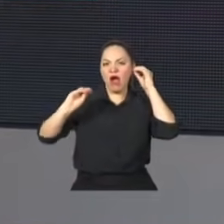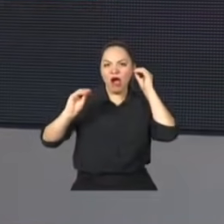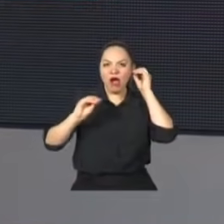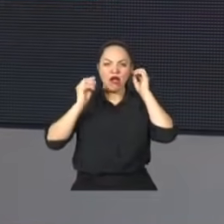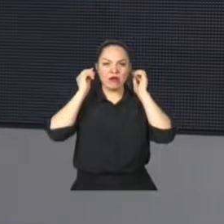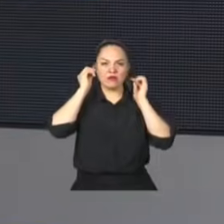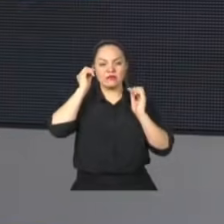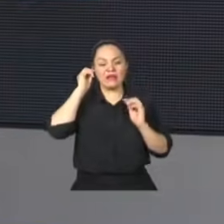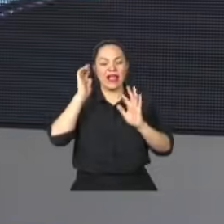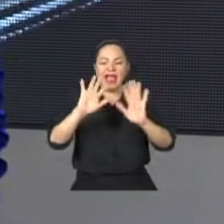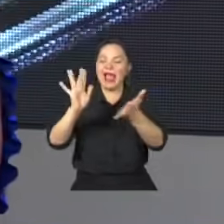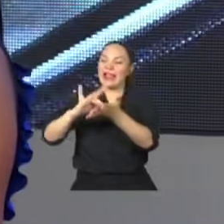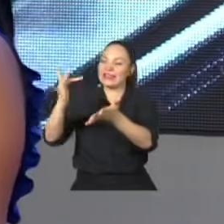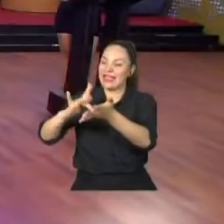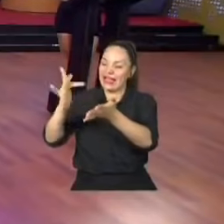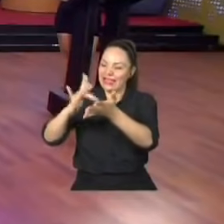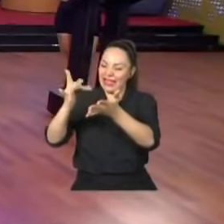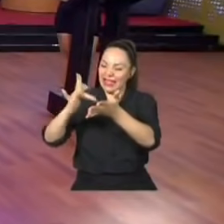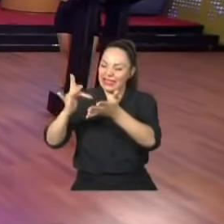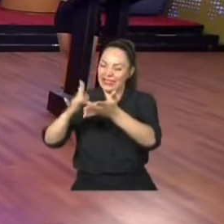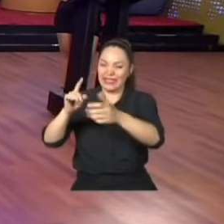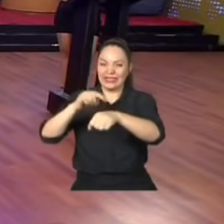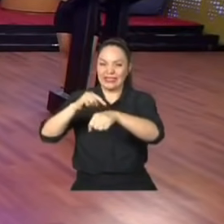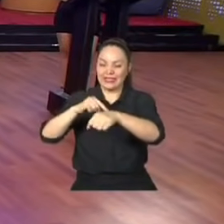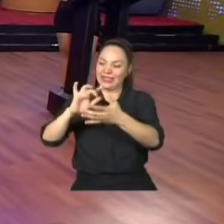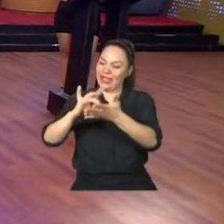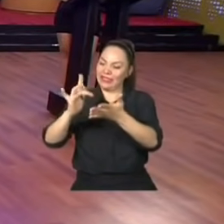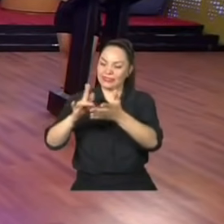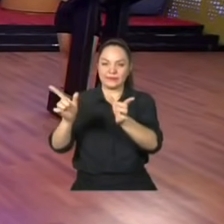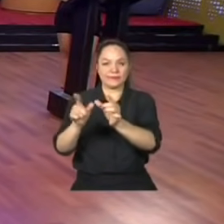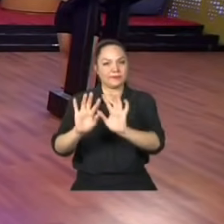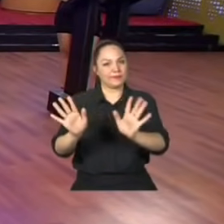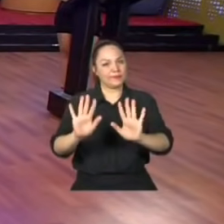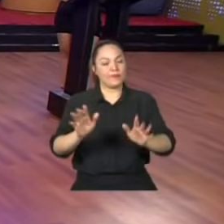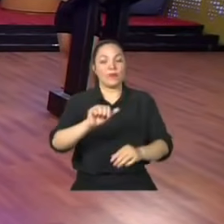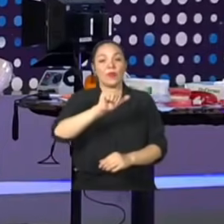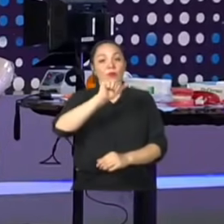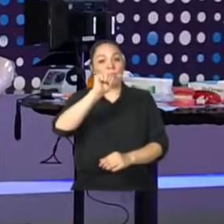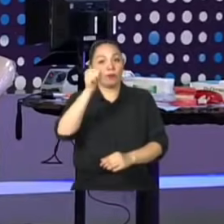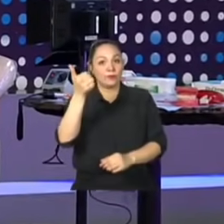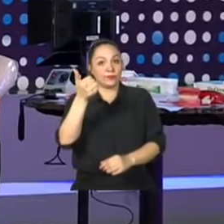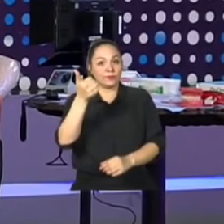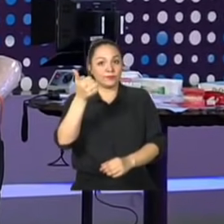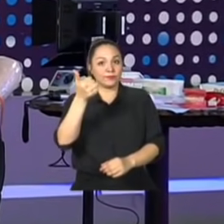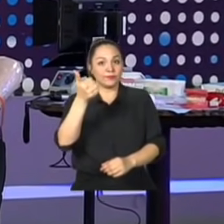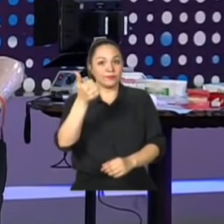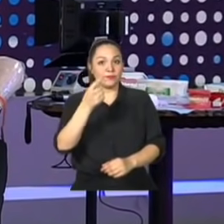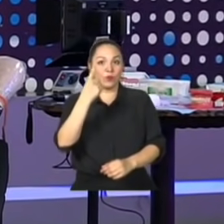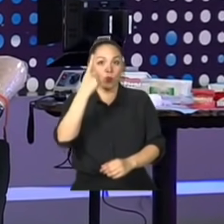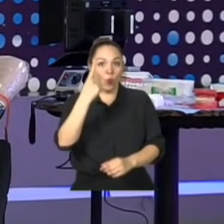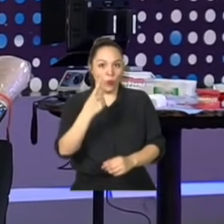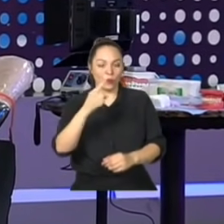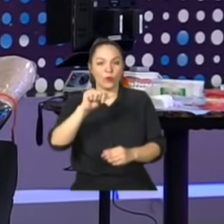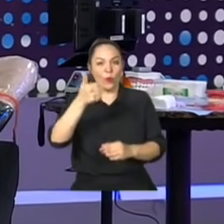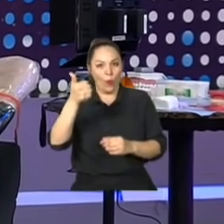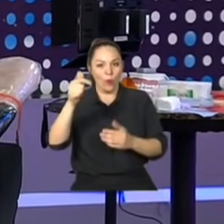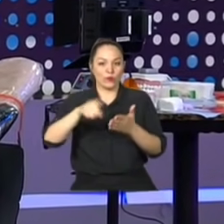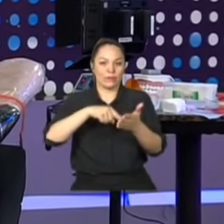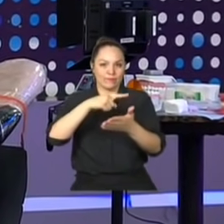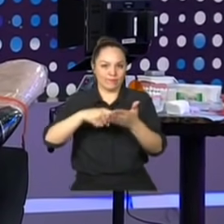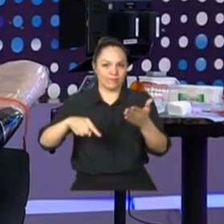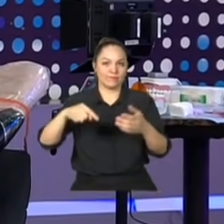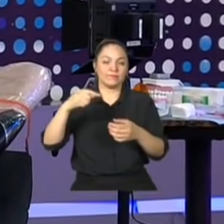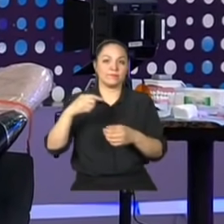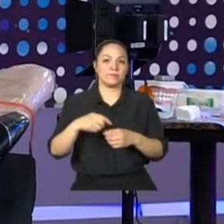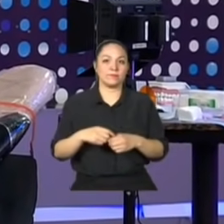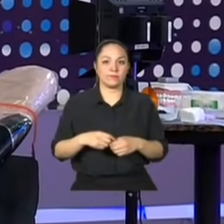Tiempo, gracias. Tiempo, gracias, Giselle. Ay, señor. Y ahora vamos con un partido más. El